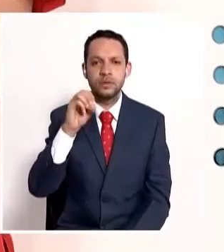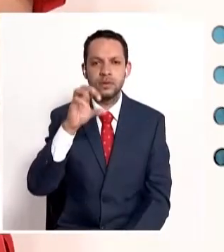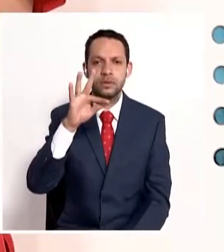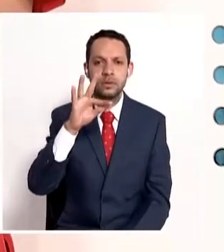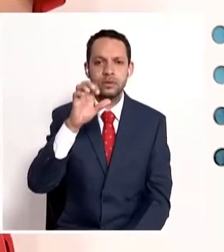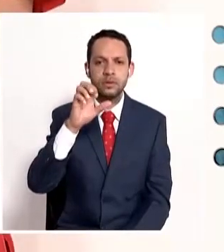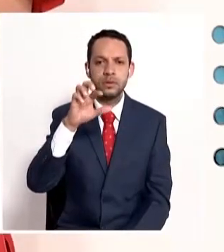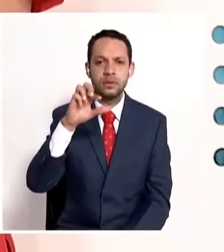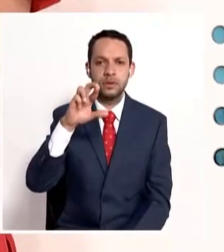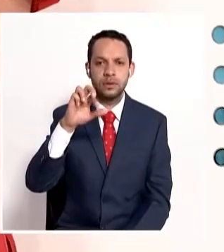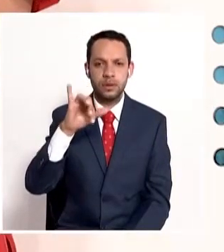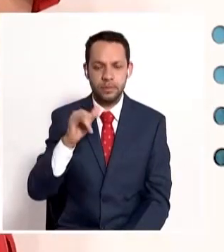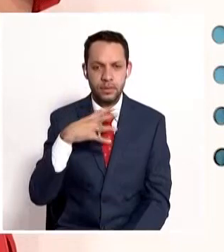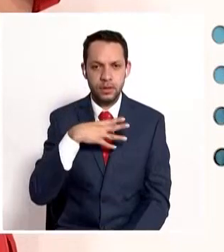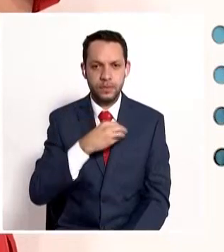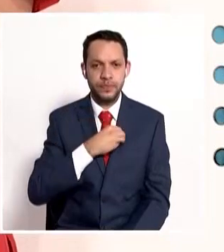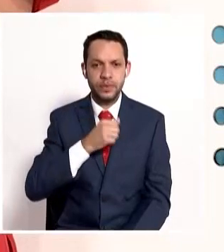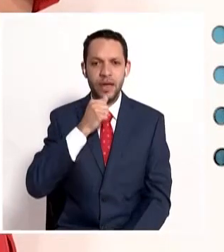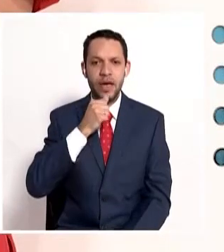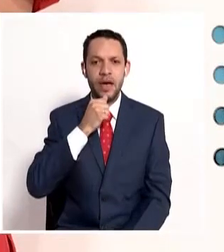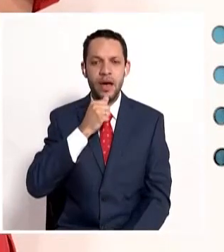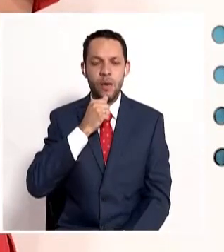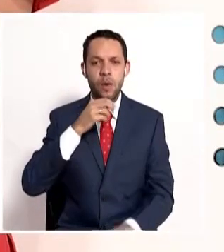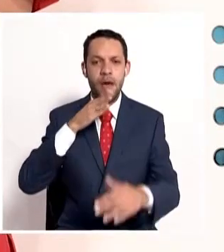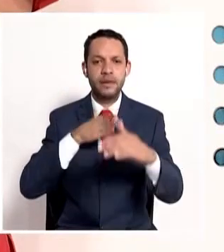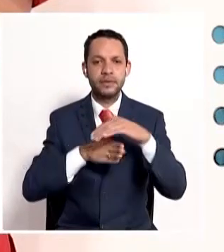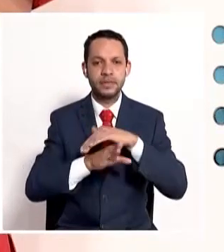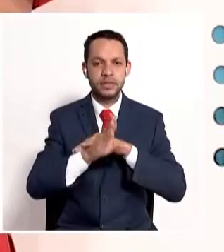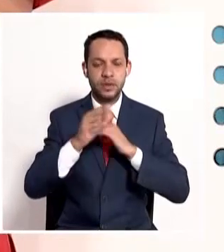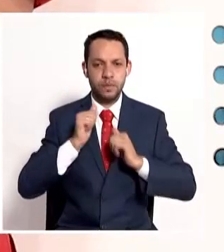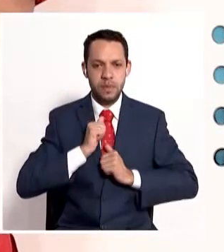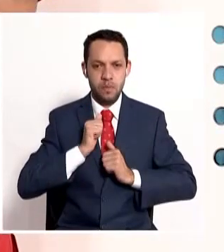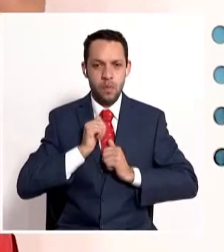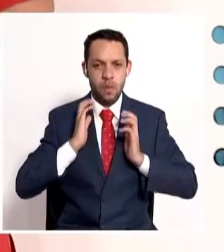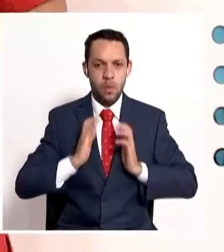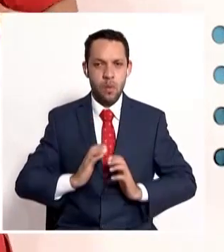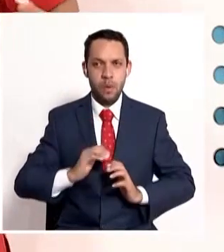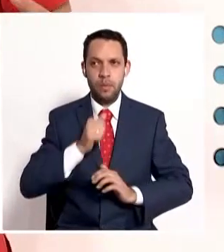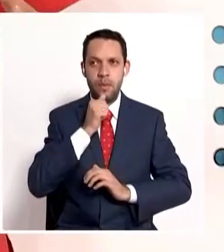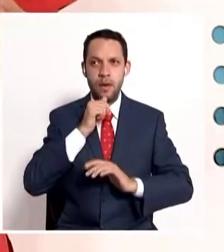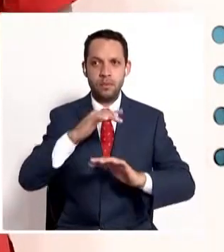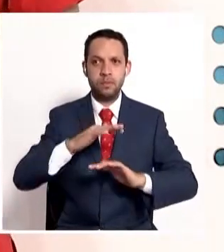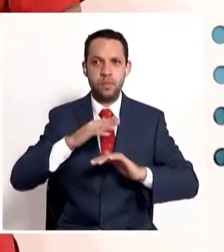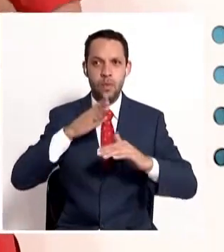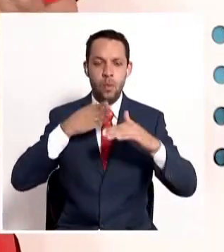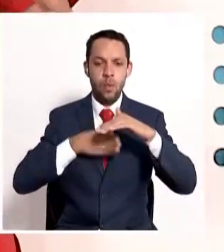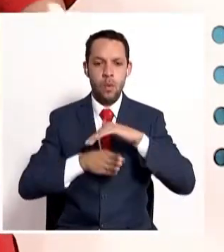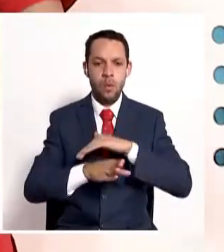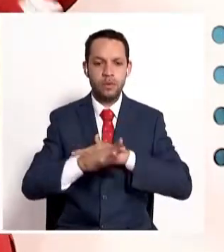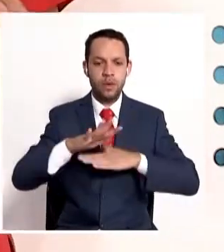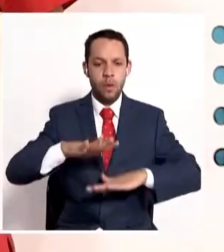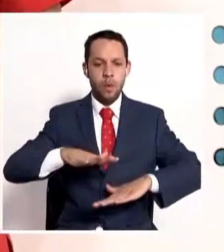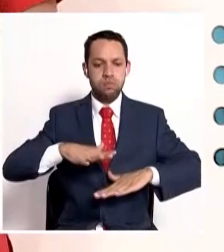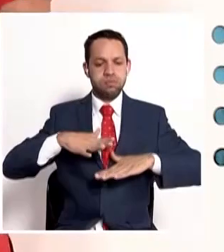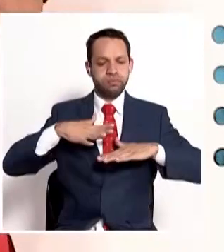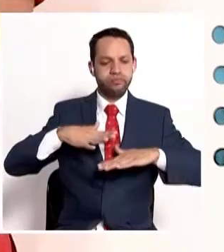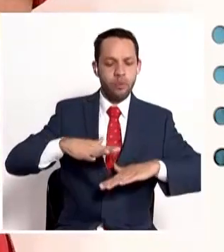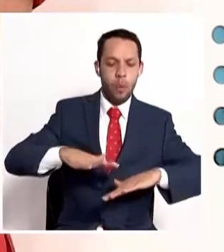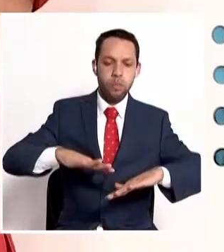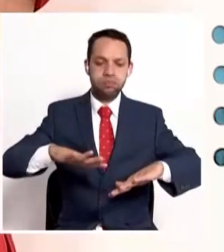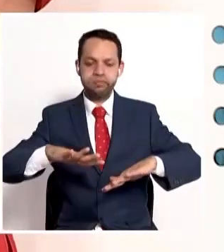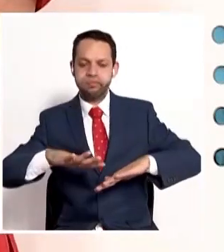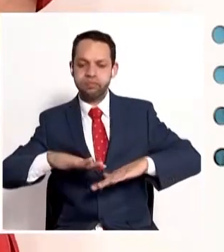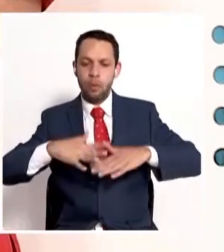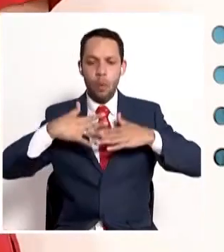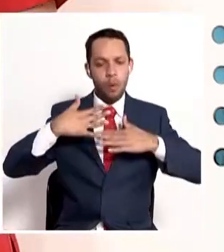cuando yo introduzco mi cuerpo dentro del dentro del agua en la piscina o en el río pierdo peso y puedo mantener mi movilidad sin